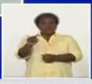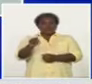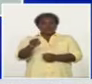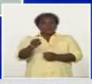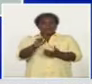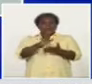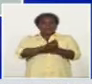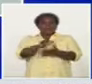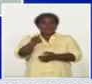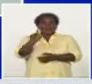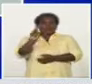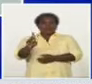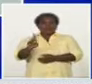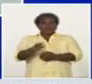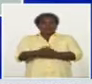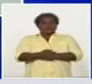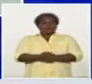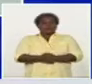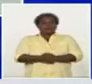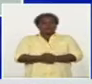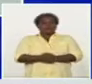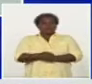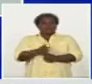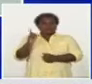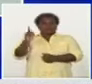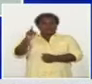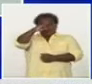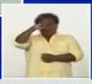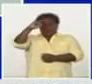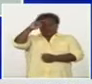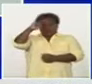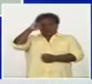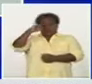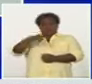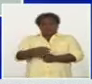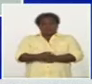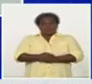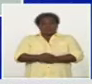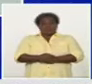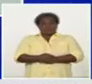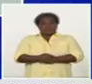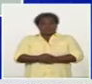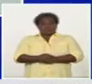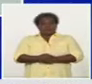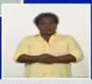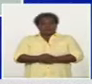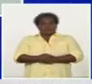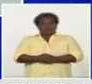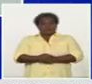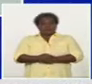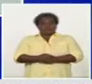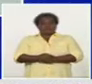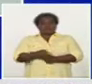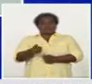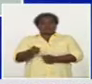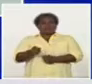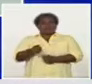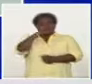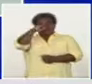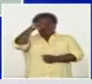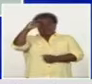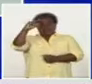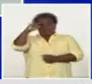Espíritu con 50 casos autóctonos, todavía elevado, aunque podemos decir que son 2 casos menos que la